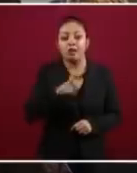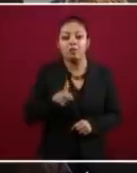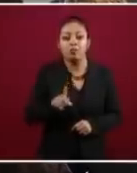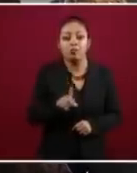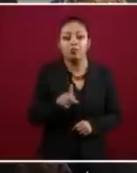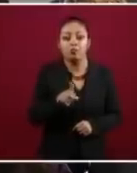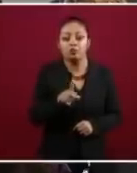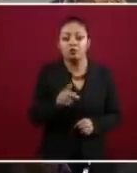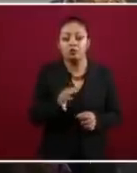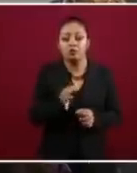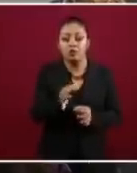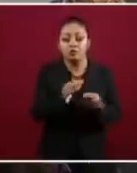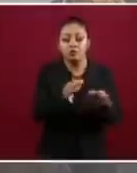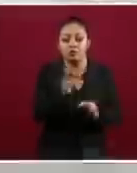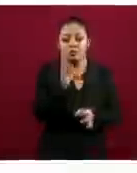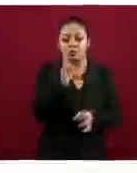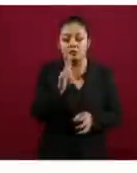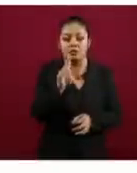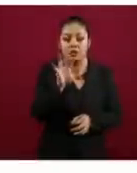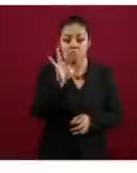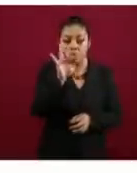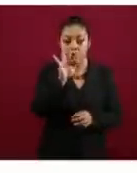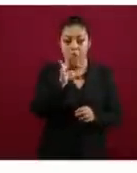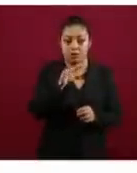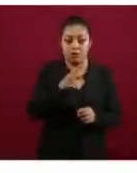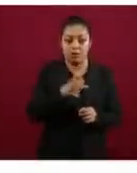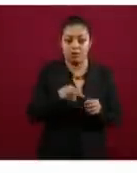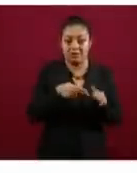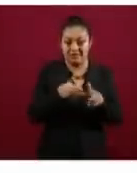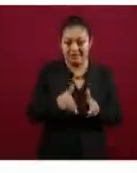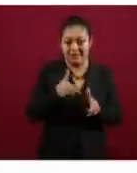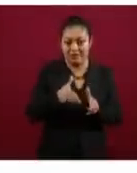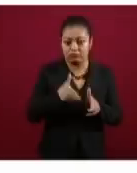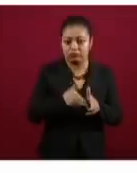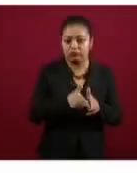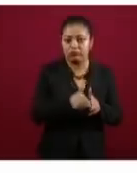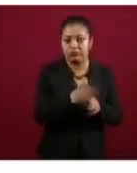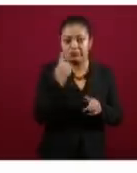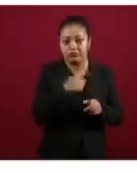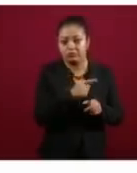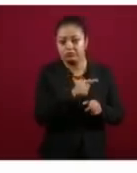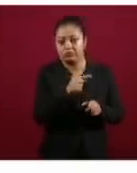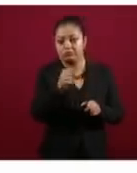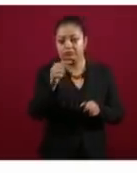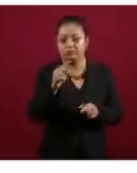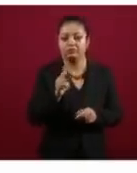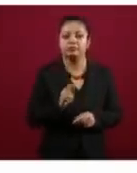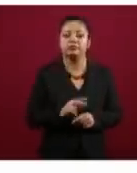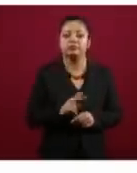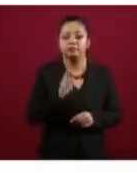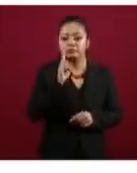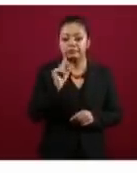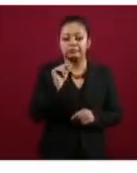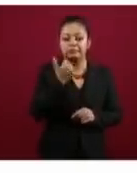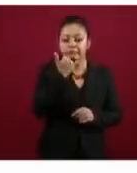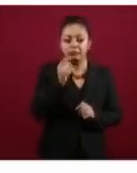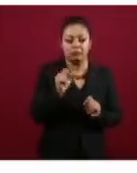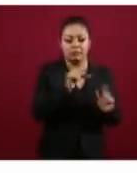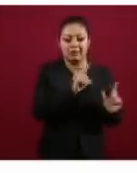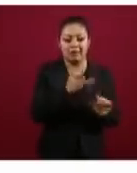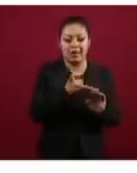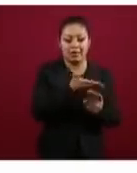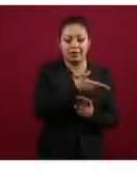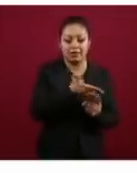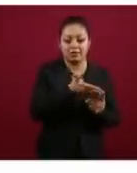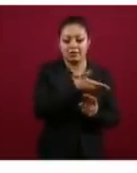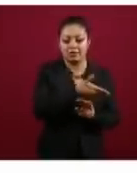que toca el recorrido del Tren Maya. Vale la pena indicarles, si nos vamos a la parte anterior, la imagen anterior,